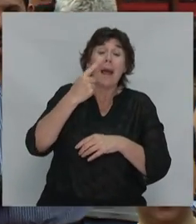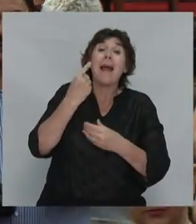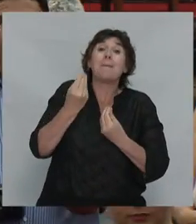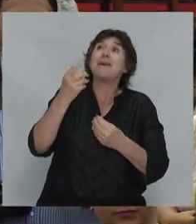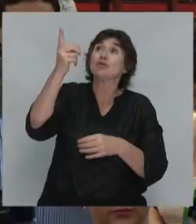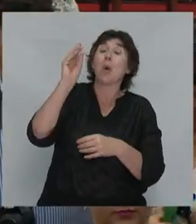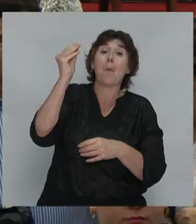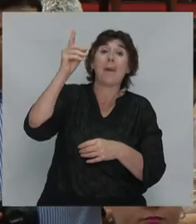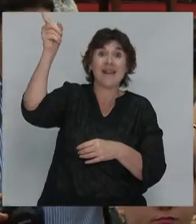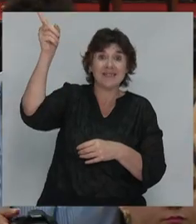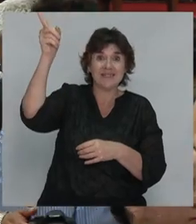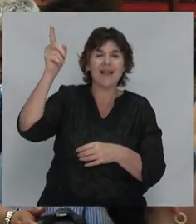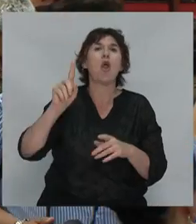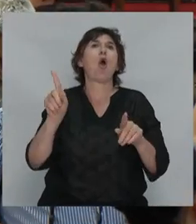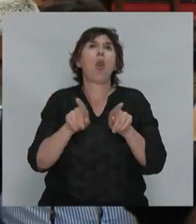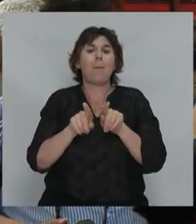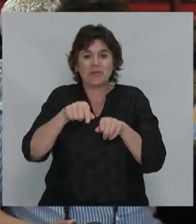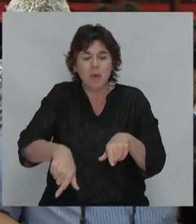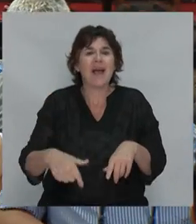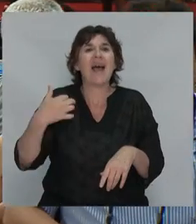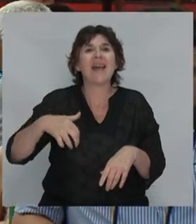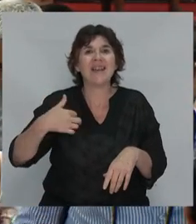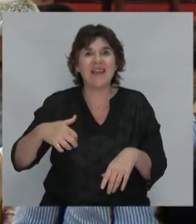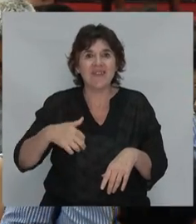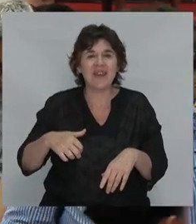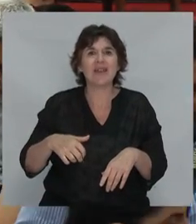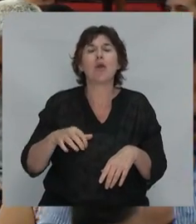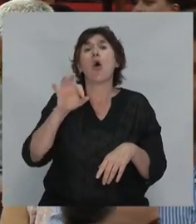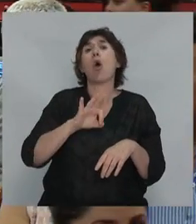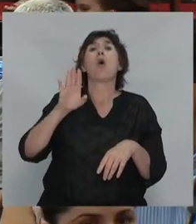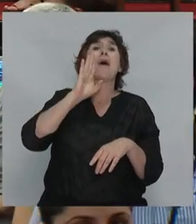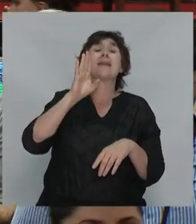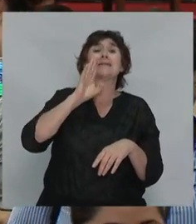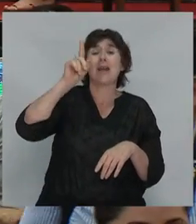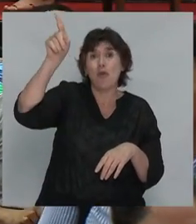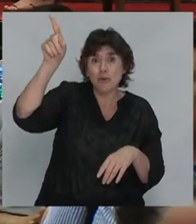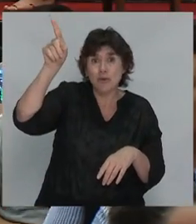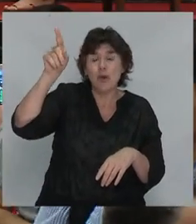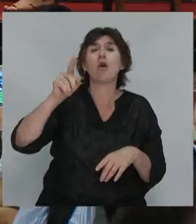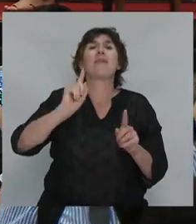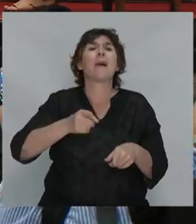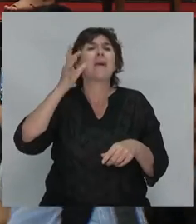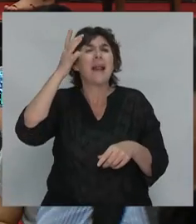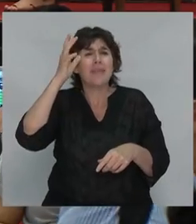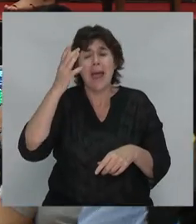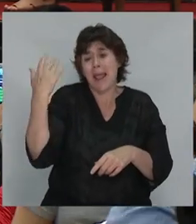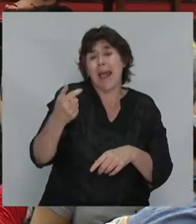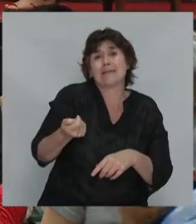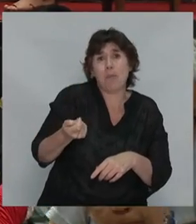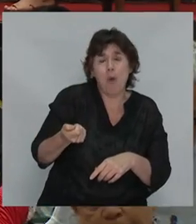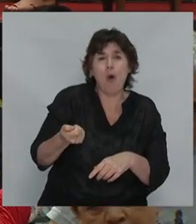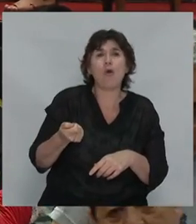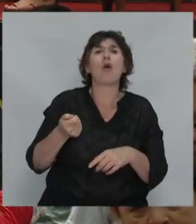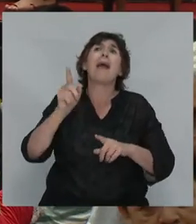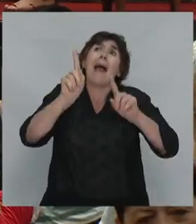o lo que ocurrió en argentina o lo que ocurrió en eeuu lo que pasó en italia hace poco lo que está